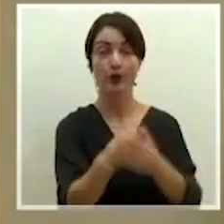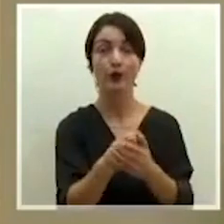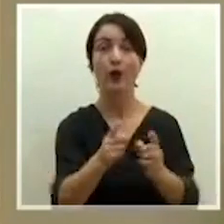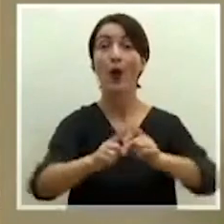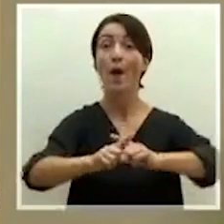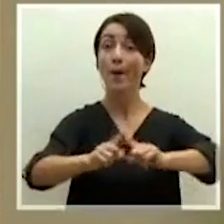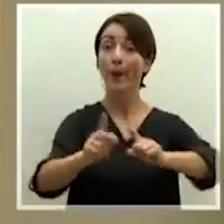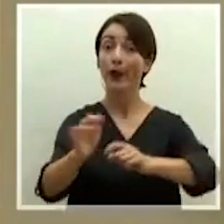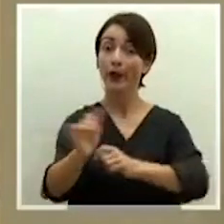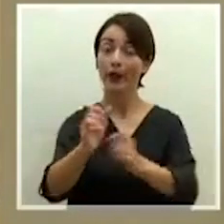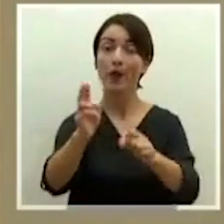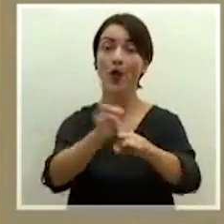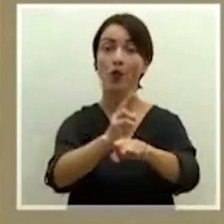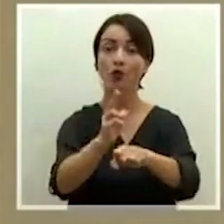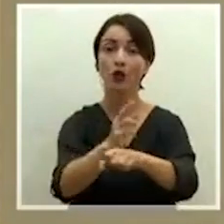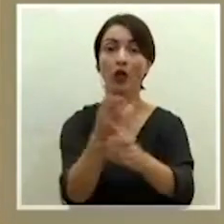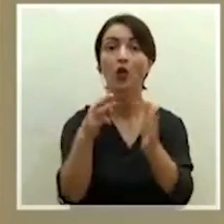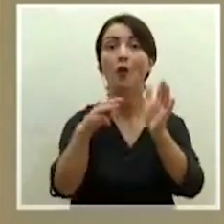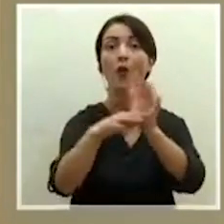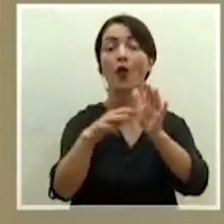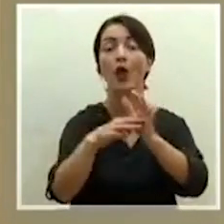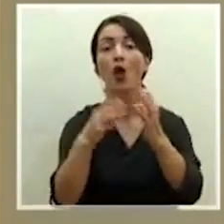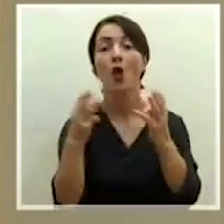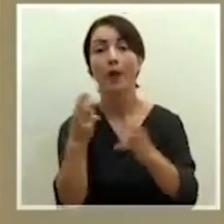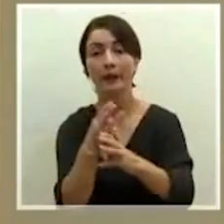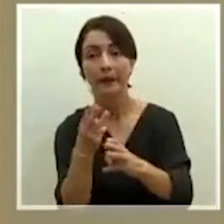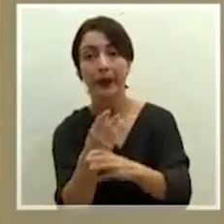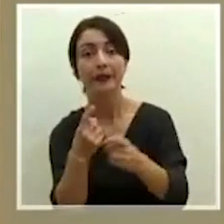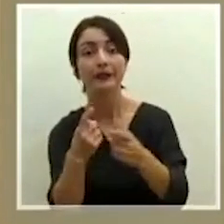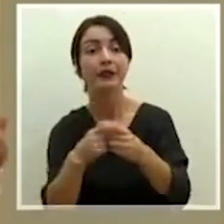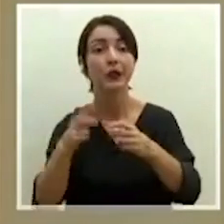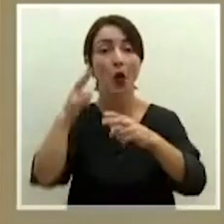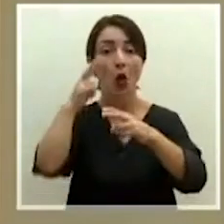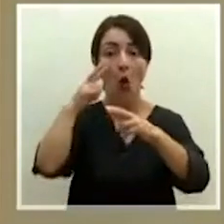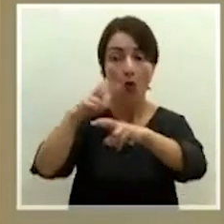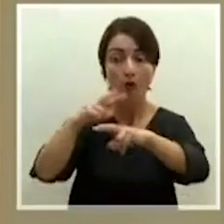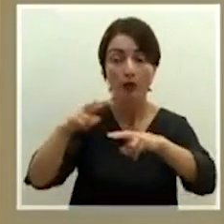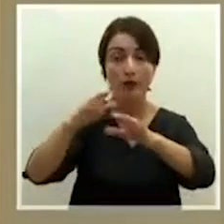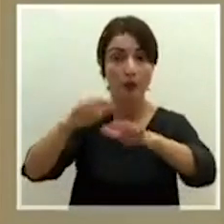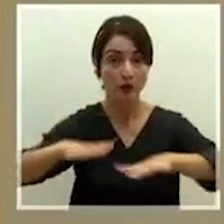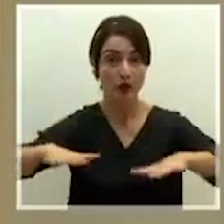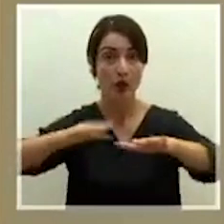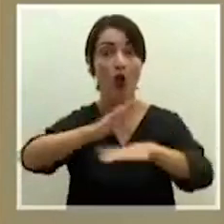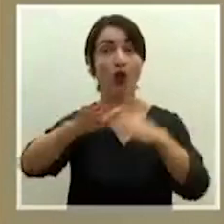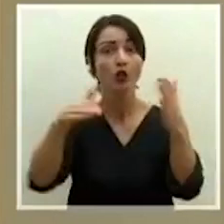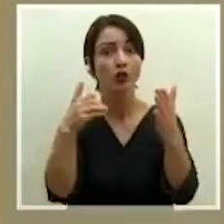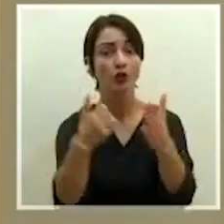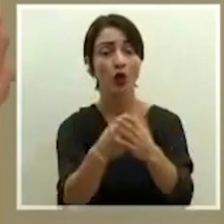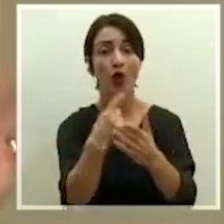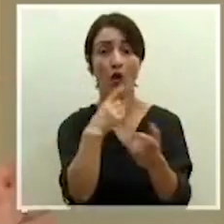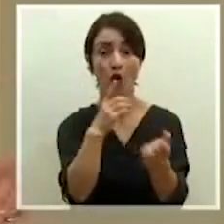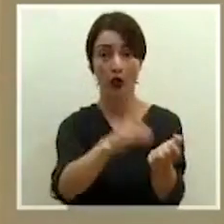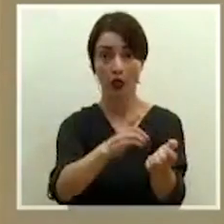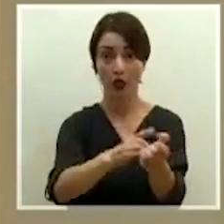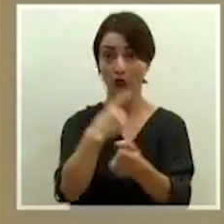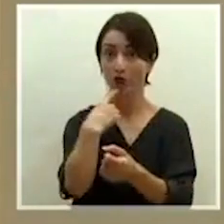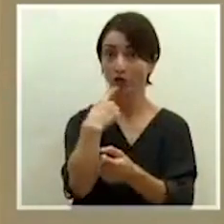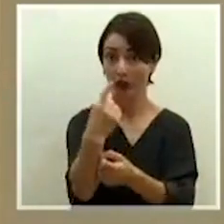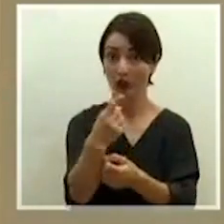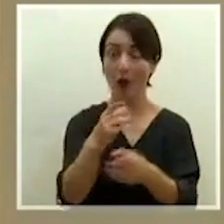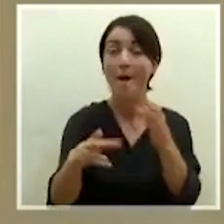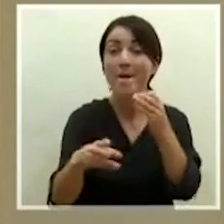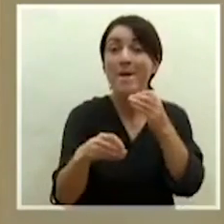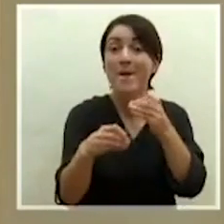también utilizando modelos matemáticos, utilizando observación de campo, utilizando todo esto que el doctor ha mencionado, más los